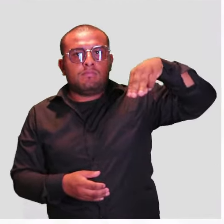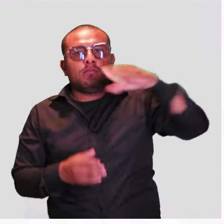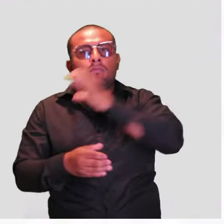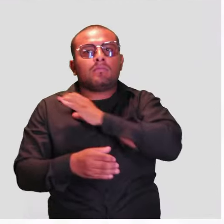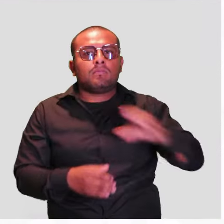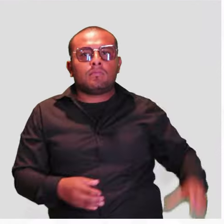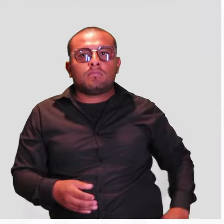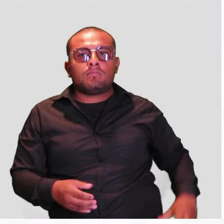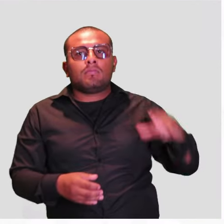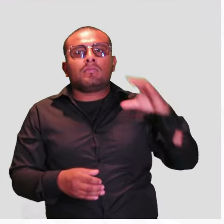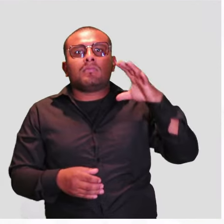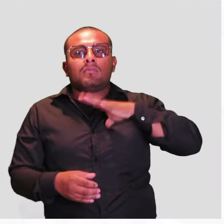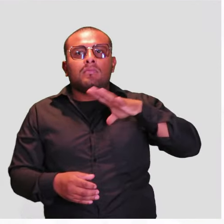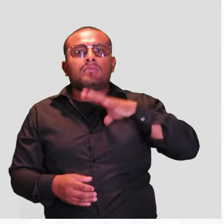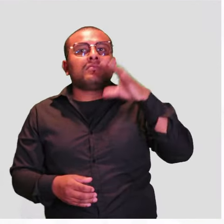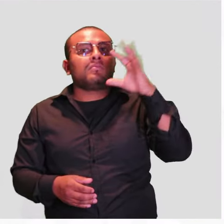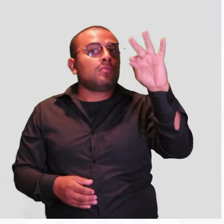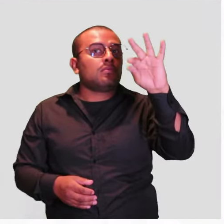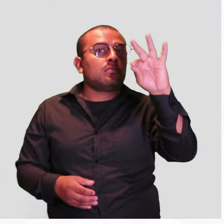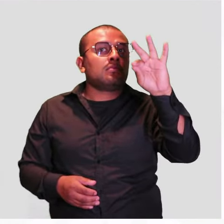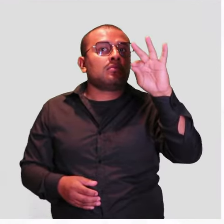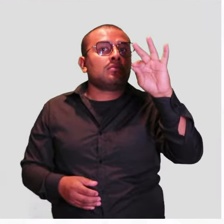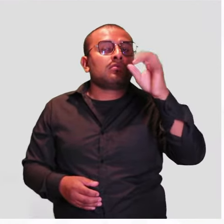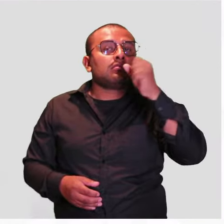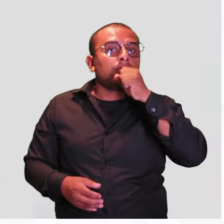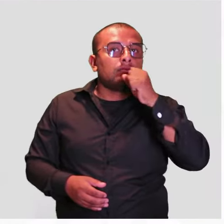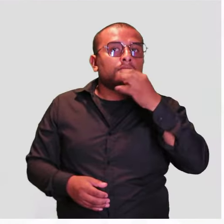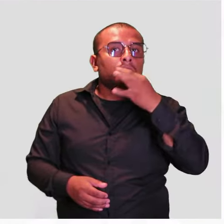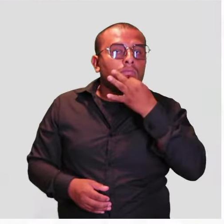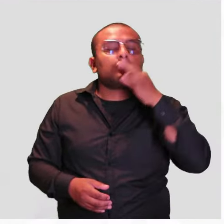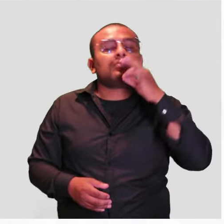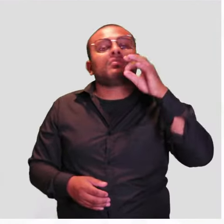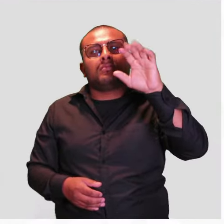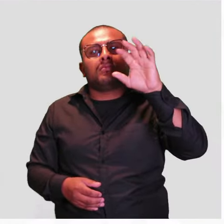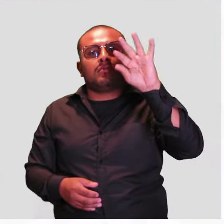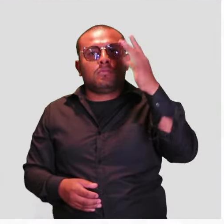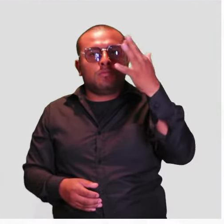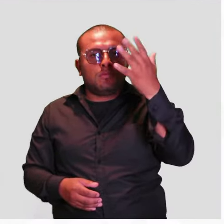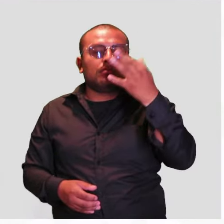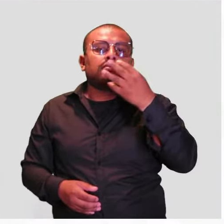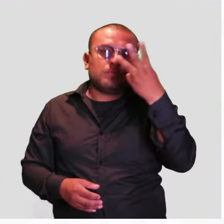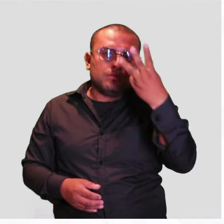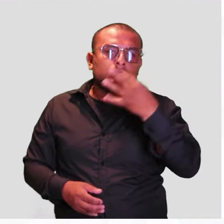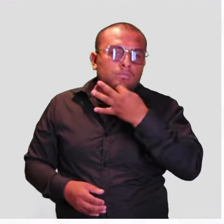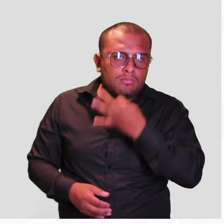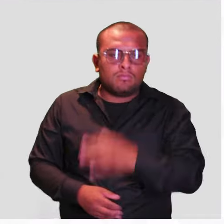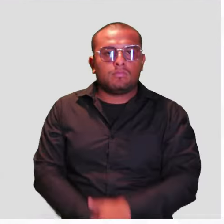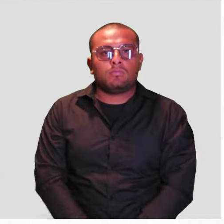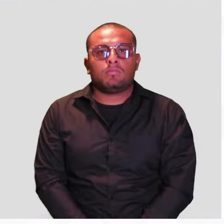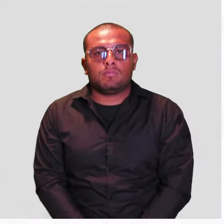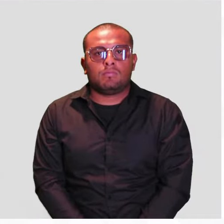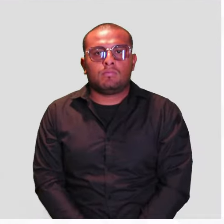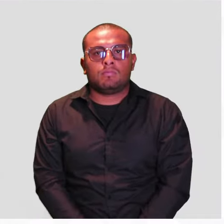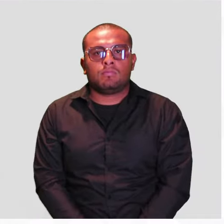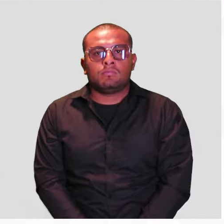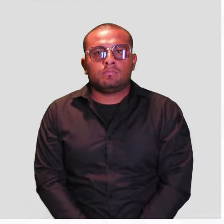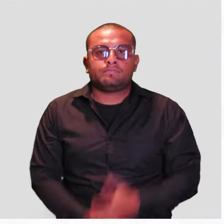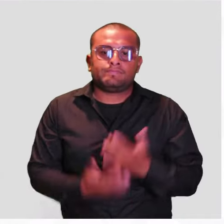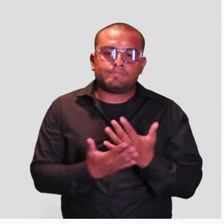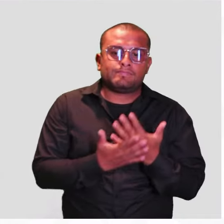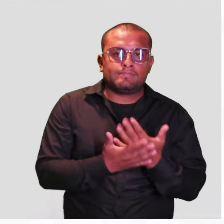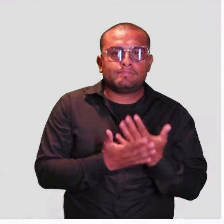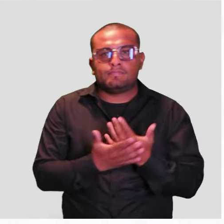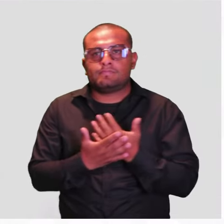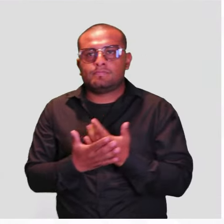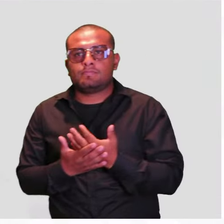49 segundos de su tiempo. La escuchamos, candidata. Gracias. Bueno, pues mientras los demás candidatos se deciden a tomar el uso